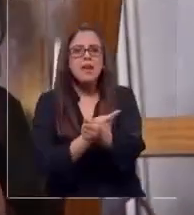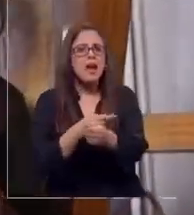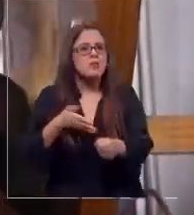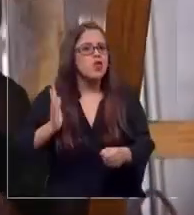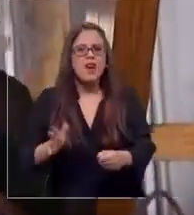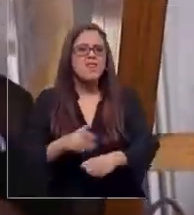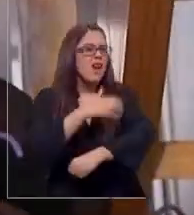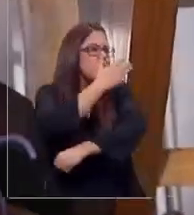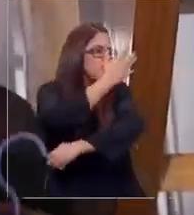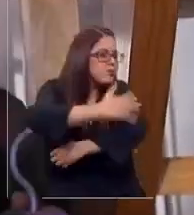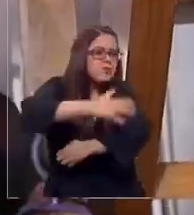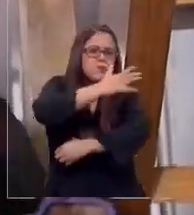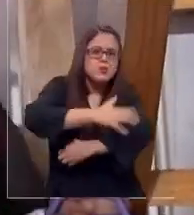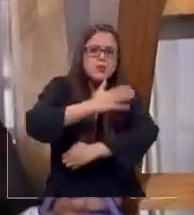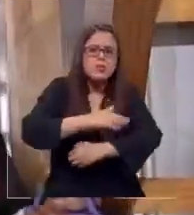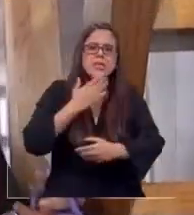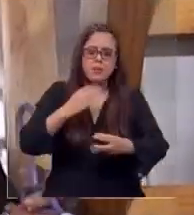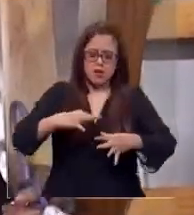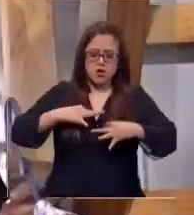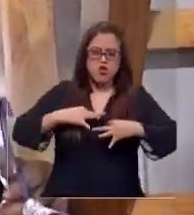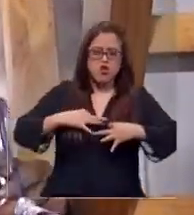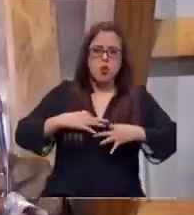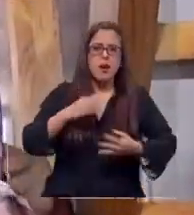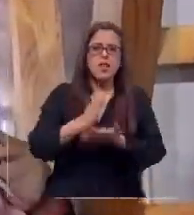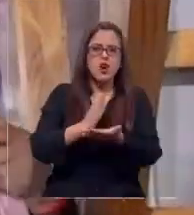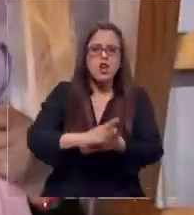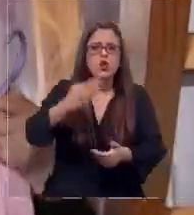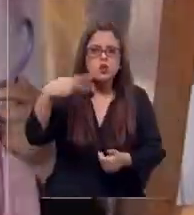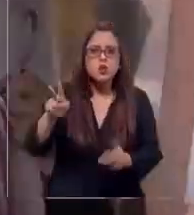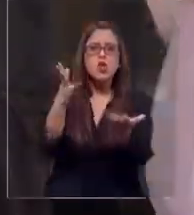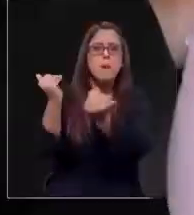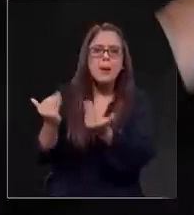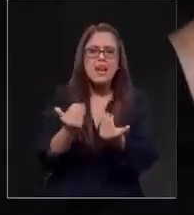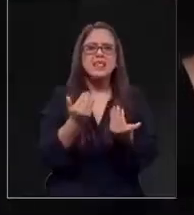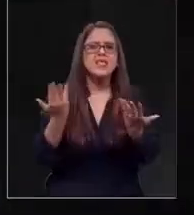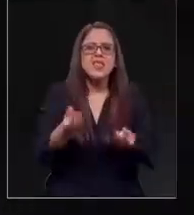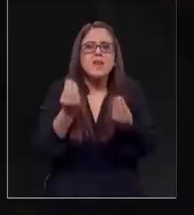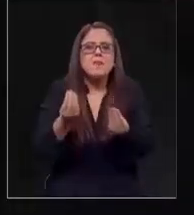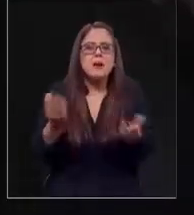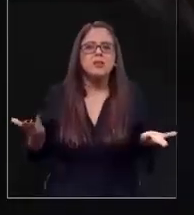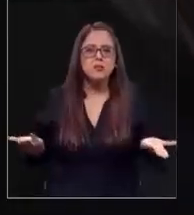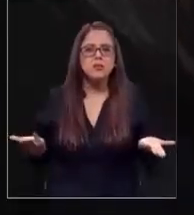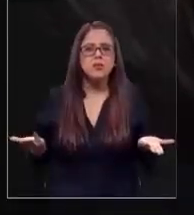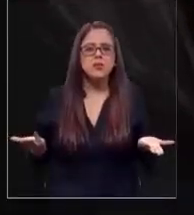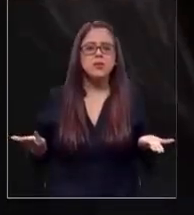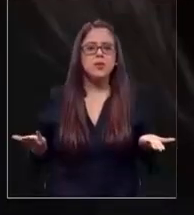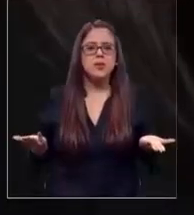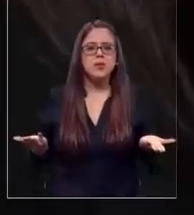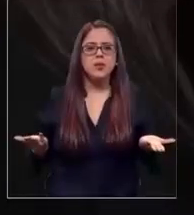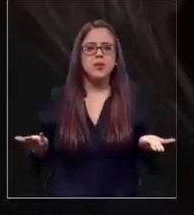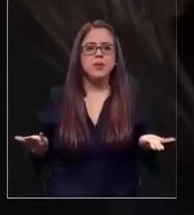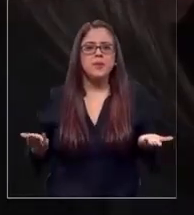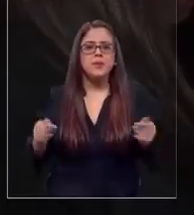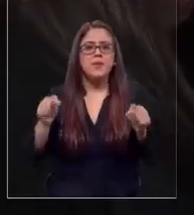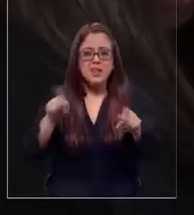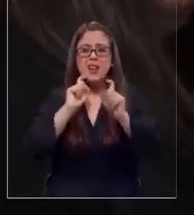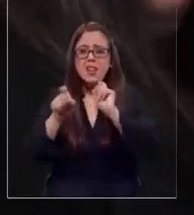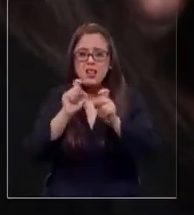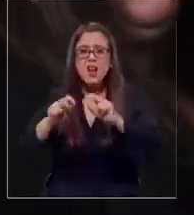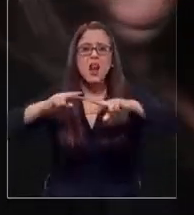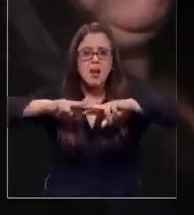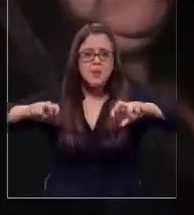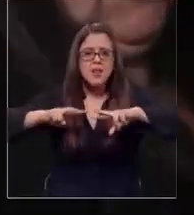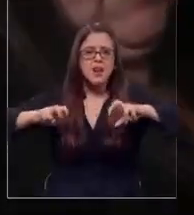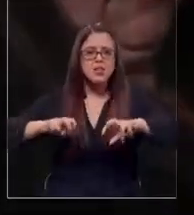consuelo. Aún conservan su uniforme escolar y la esperanza de saber qué fue lo que realmente pasó. Cuestionan la